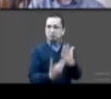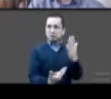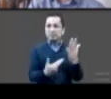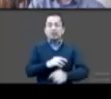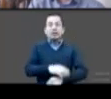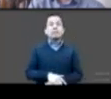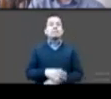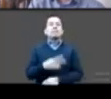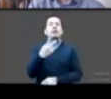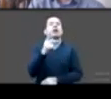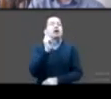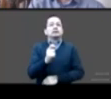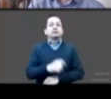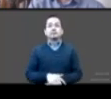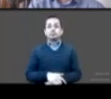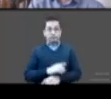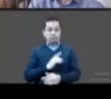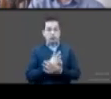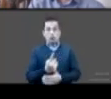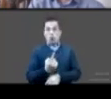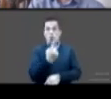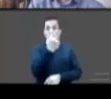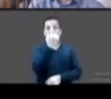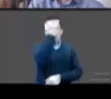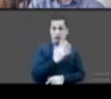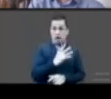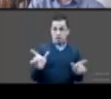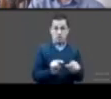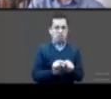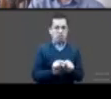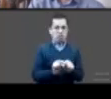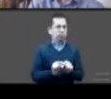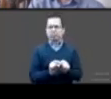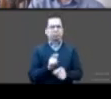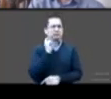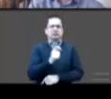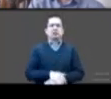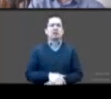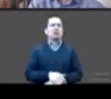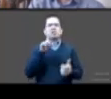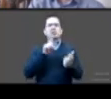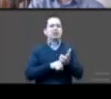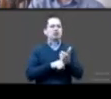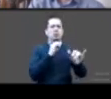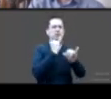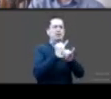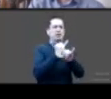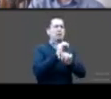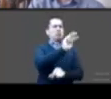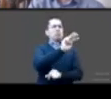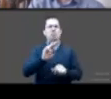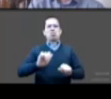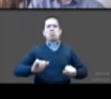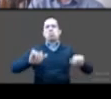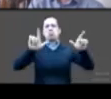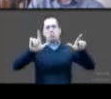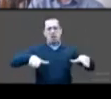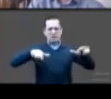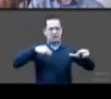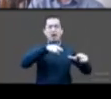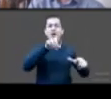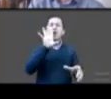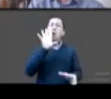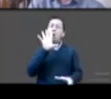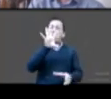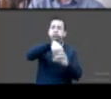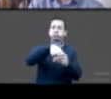que una página web puede hospedar gigabytes, terabytes, no solo de imágenes, sino también de